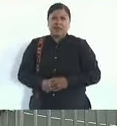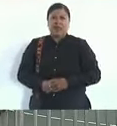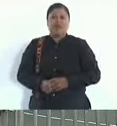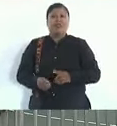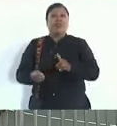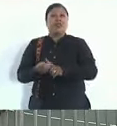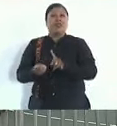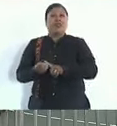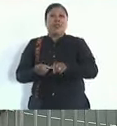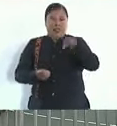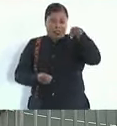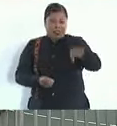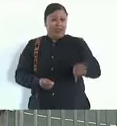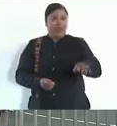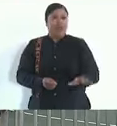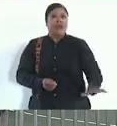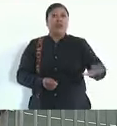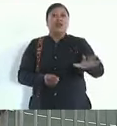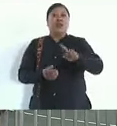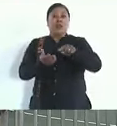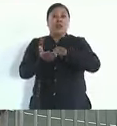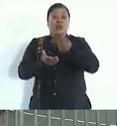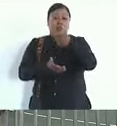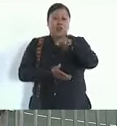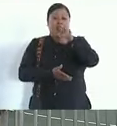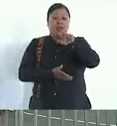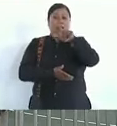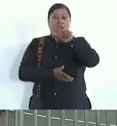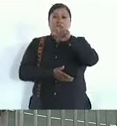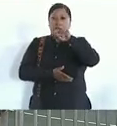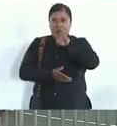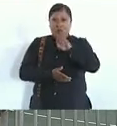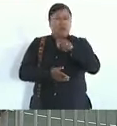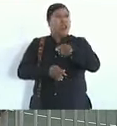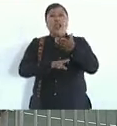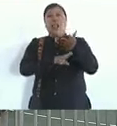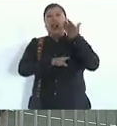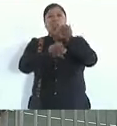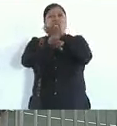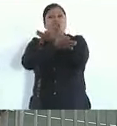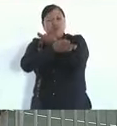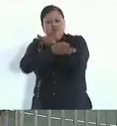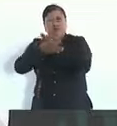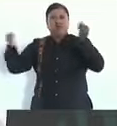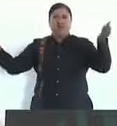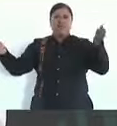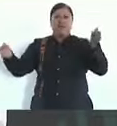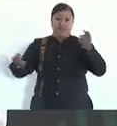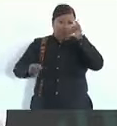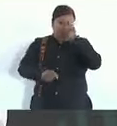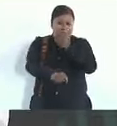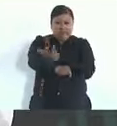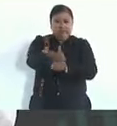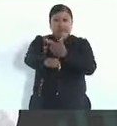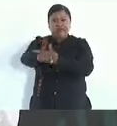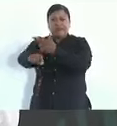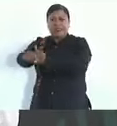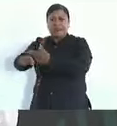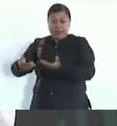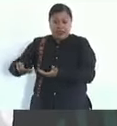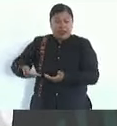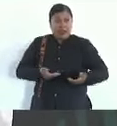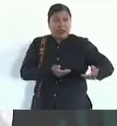Plaza Central de Guelatao, en donde anunció públicamente la reconstrucción del